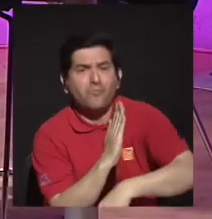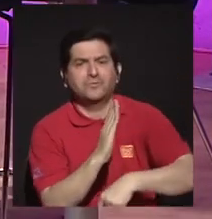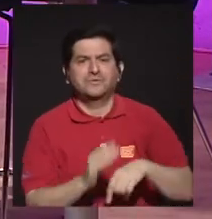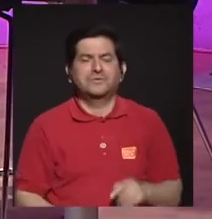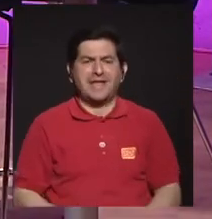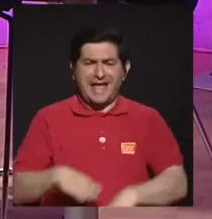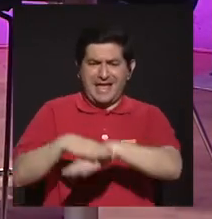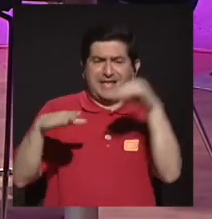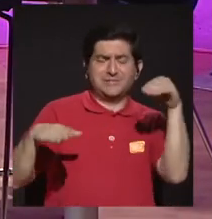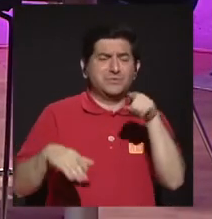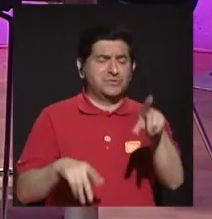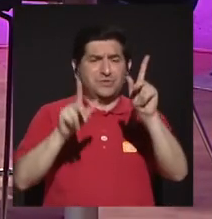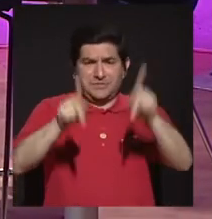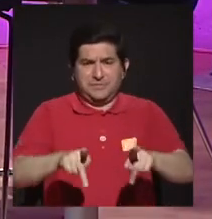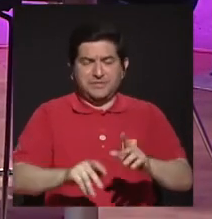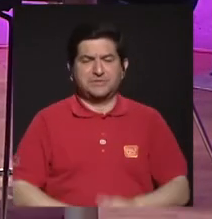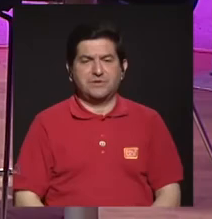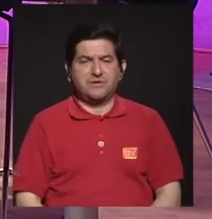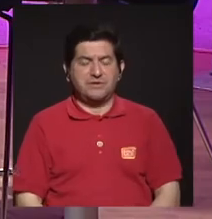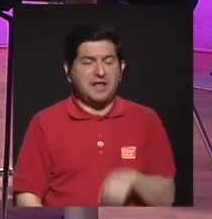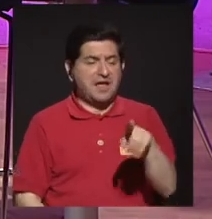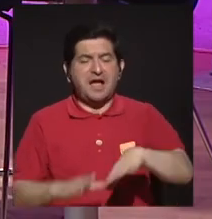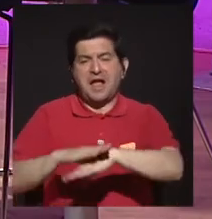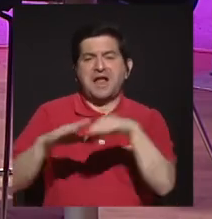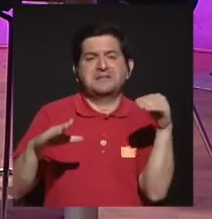más la exclusión en la que está. Cuando ellas salen,